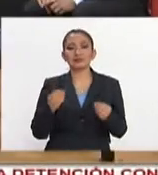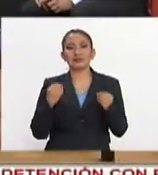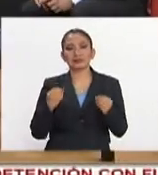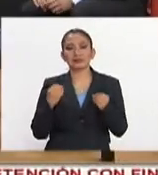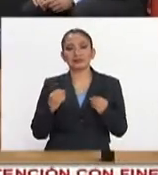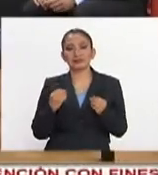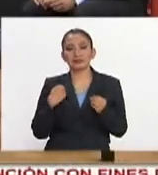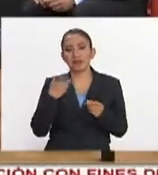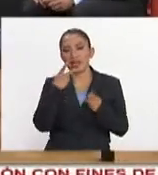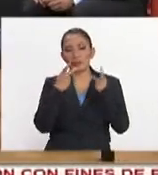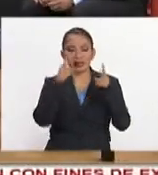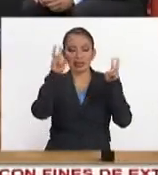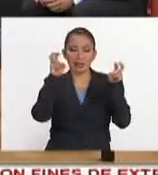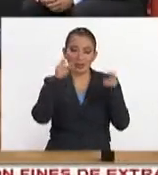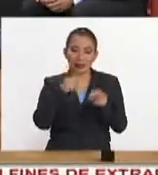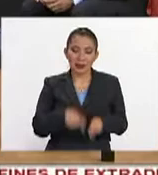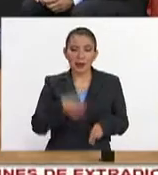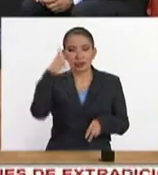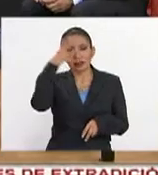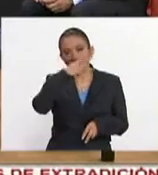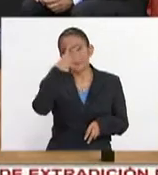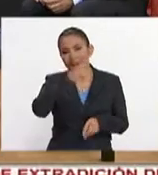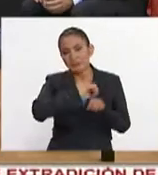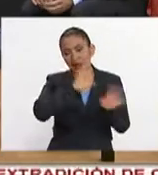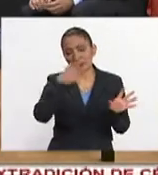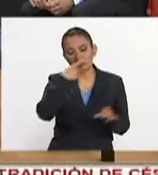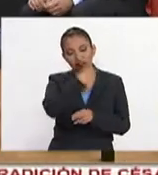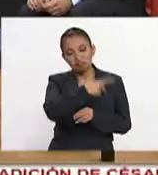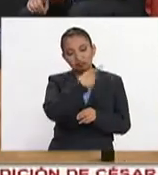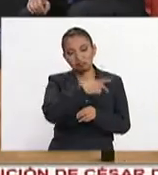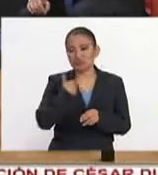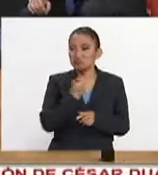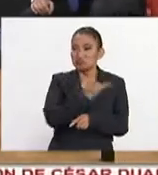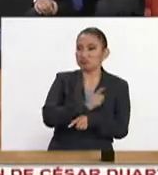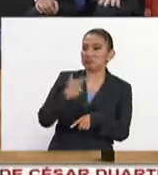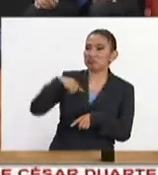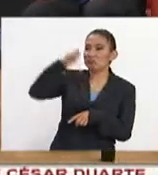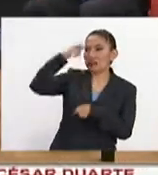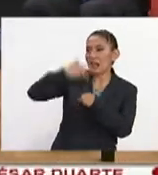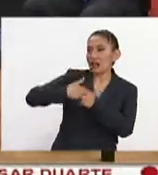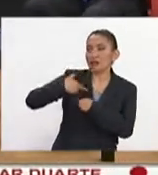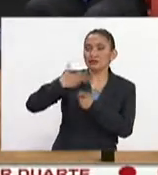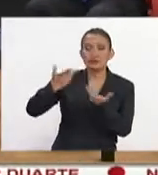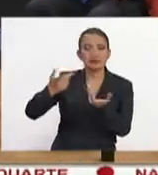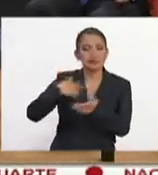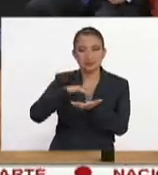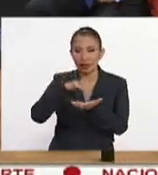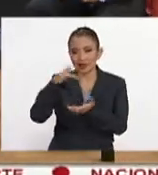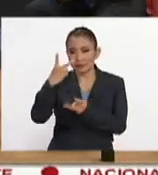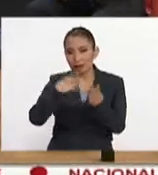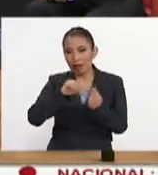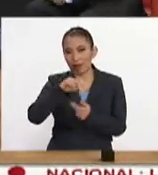muchísimo de qué hablar, el tema de Donald Trump y obviamente la postura antimigrante y muchos temas más. Gracias por estar con nosotros, Ana Margarita